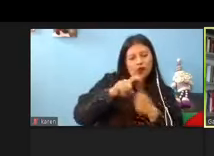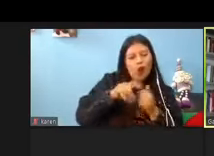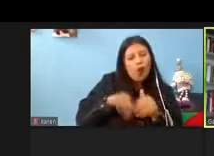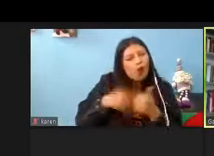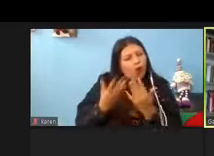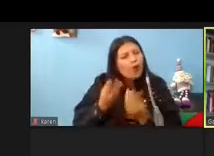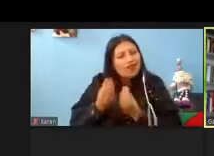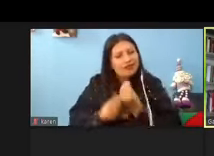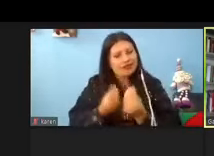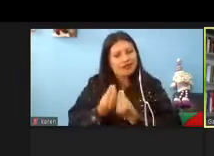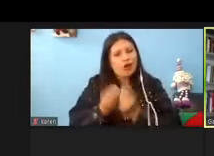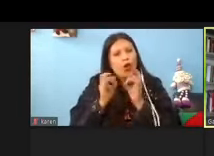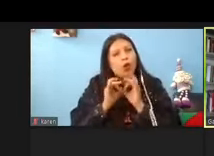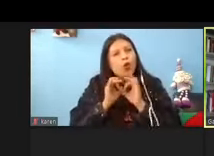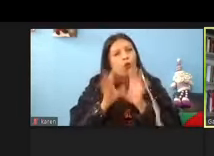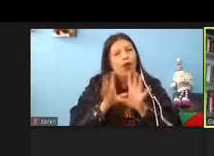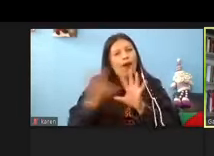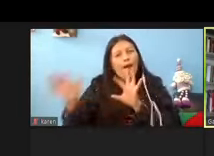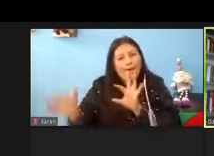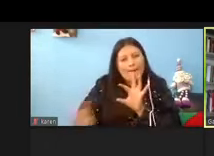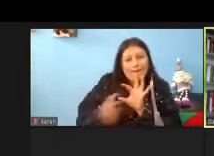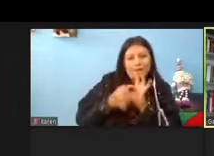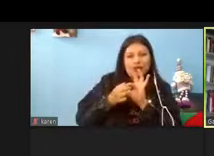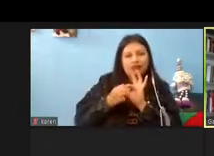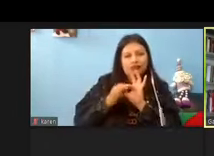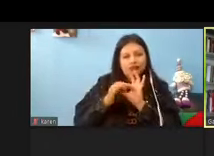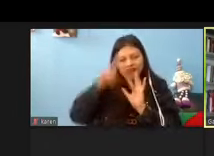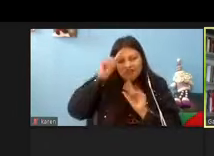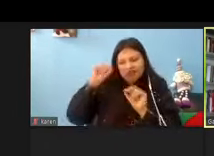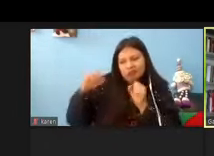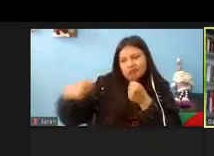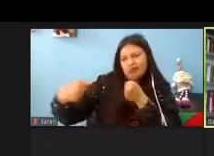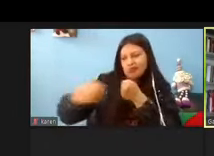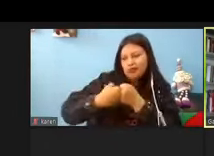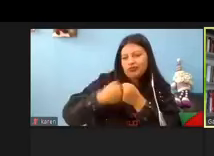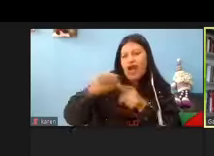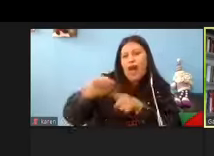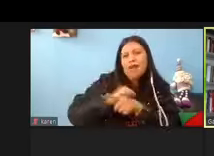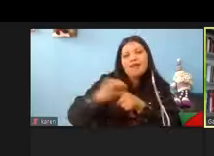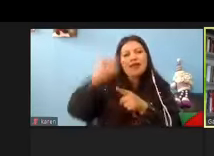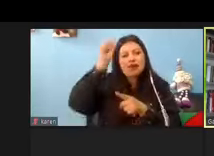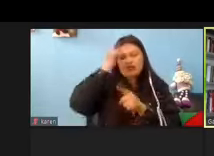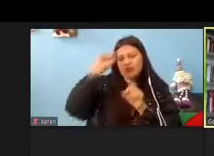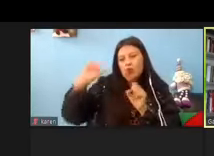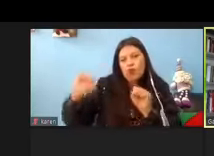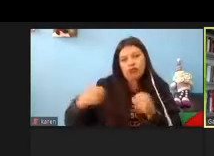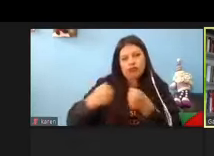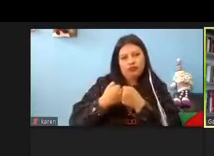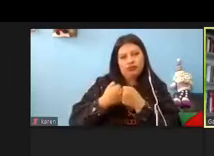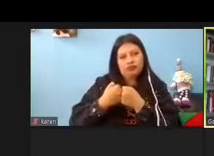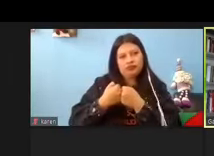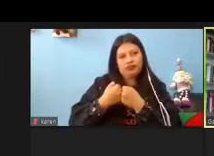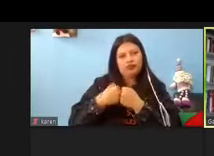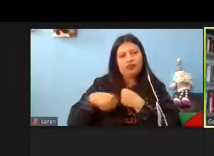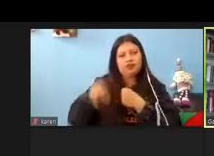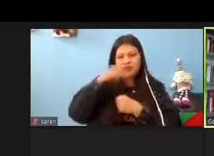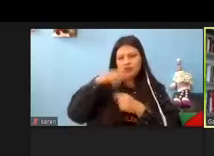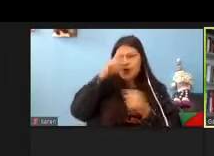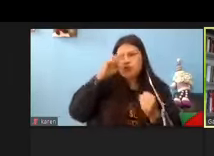hacerlo, de lograr una alianza de múltiples lenguajes y prácticas de la memoria. unas alianzas